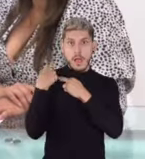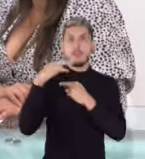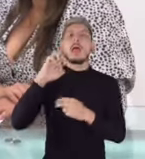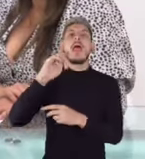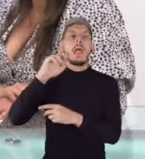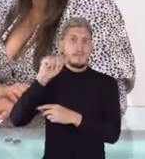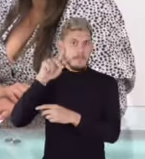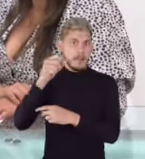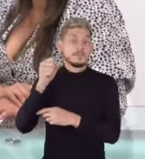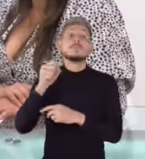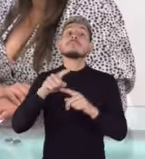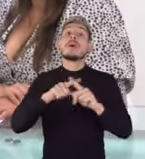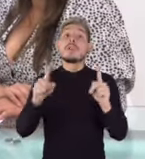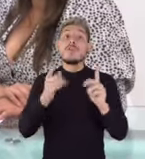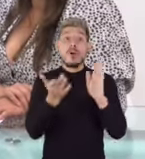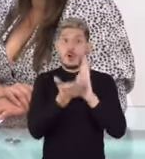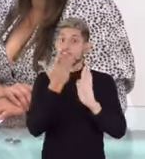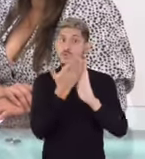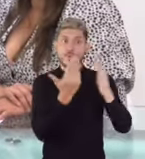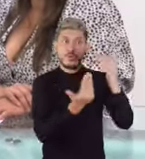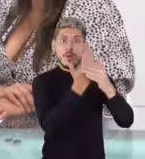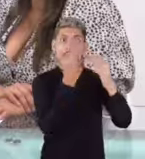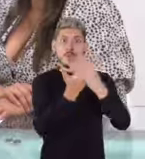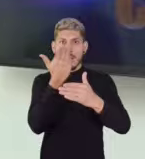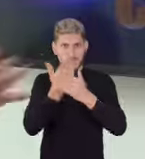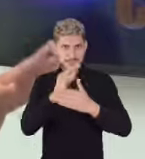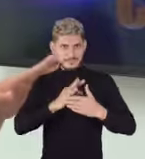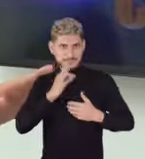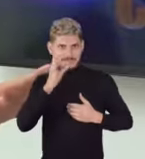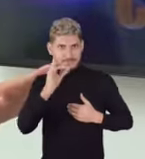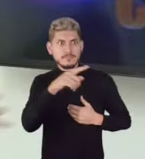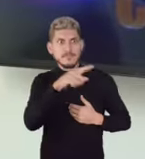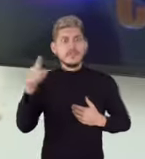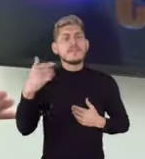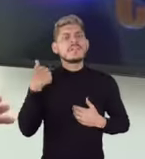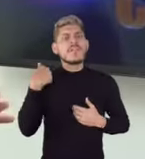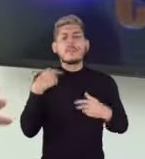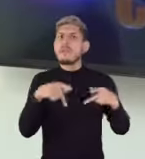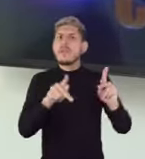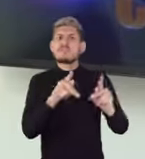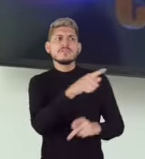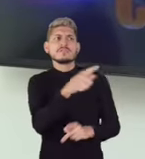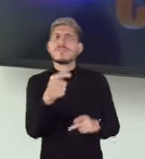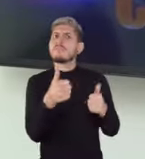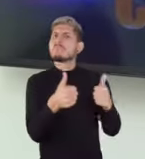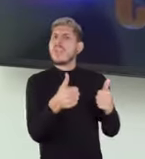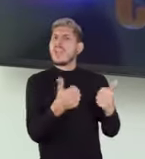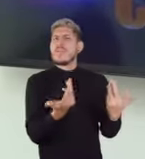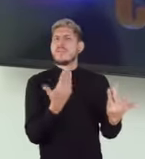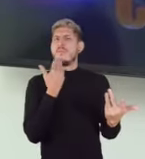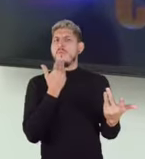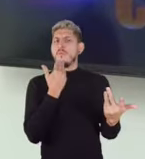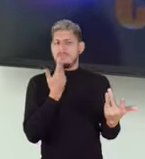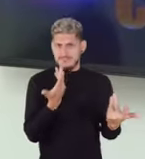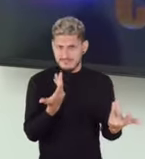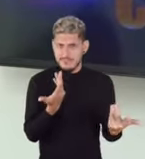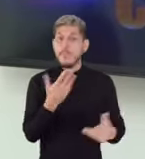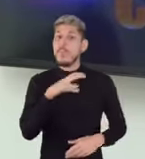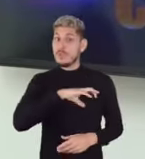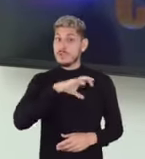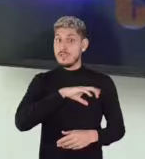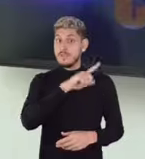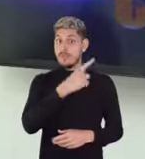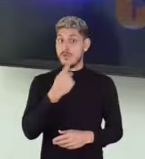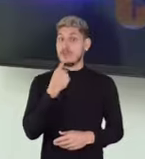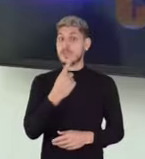la gran mayoría de construcciones nuevas que se han dado en pandemia o en estos tiempos tienen todos los permisos, no hay ningún problema. Entonces es una contradicción. El municipio pide que